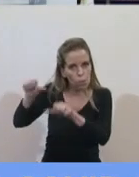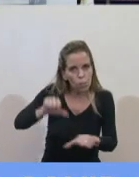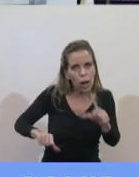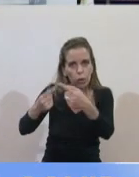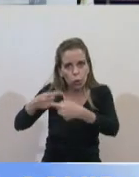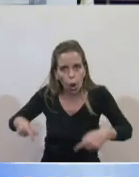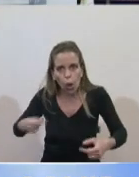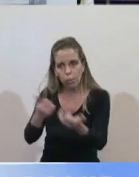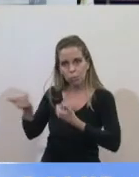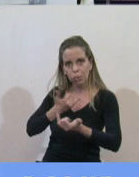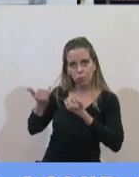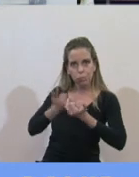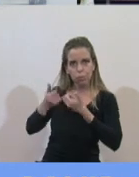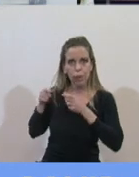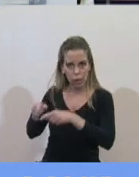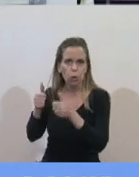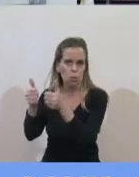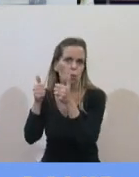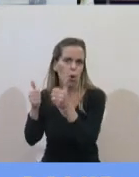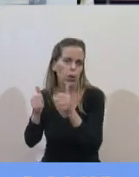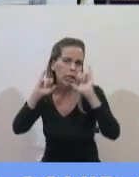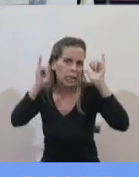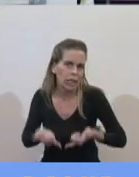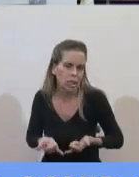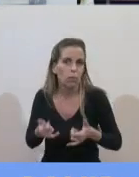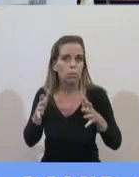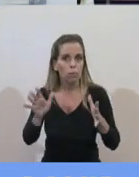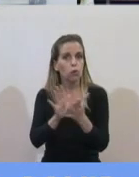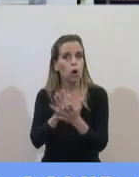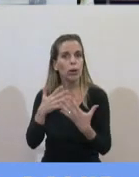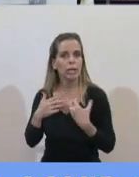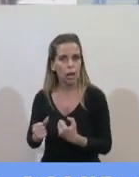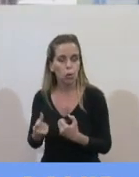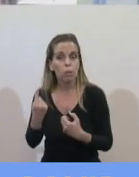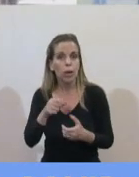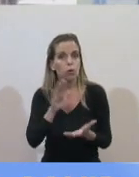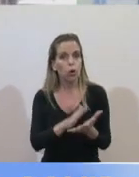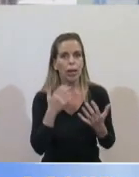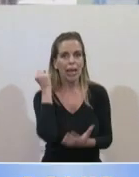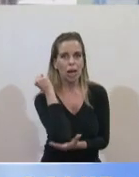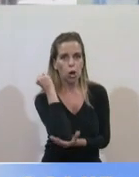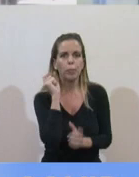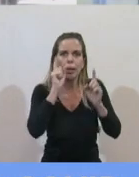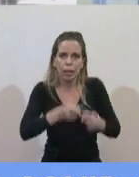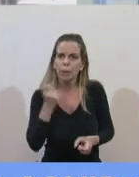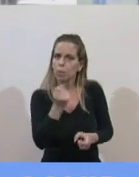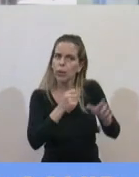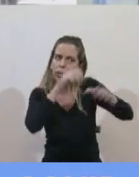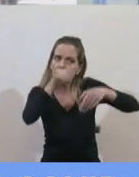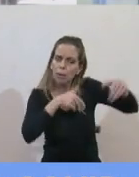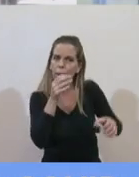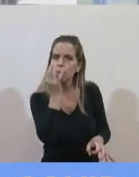ampliarlo al otra área que tiene tanto impacto que es la economía y la producción de hecho hay algunos de los propios infectólogos y epidemiólogos